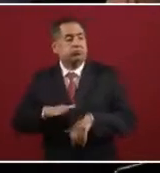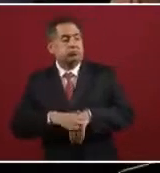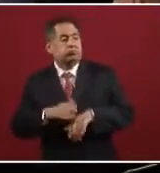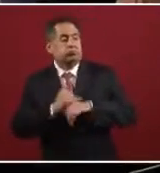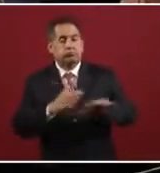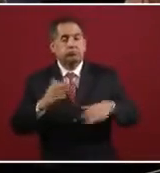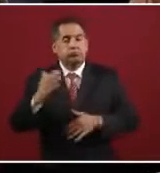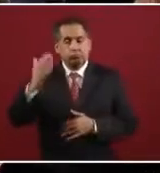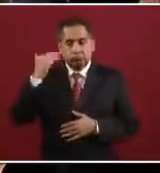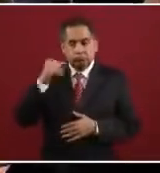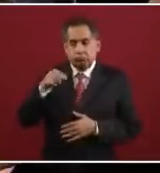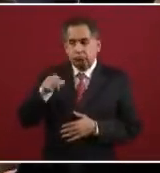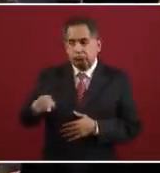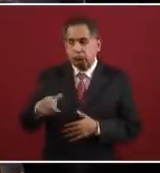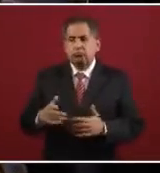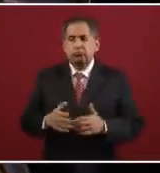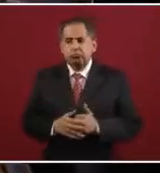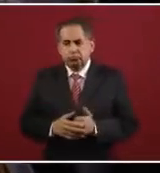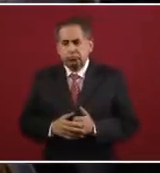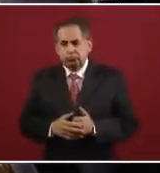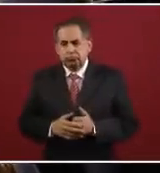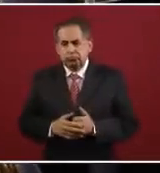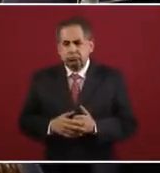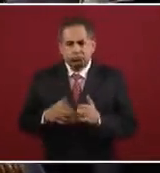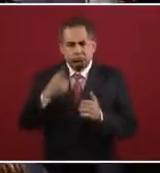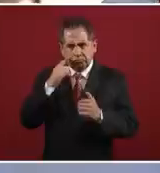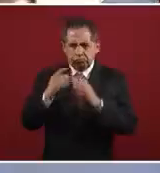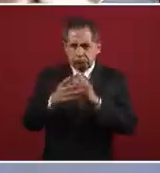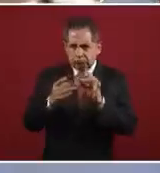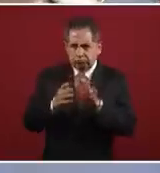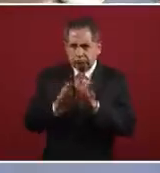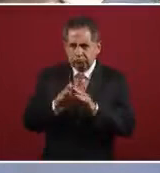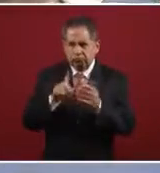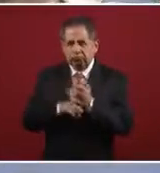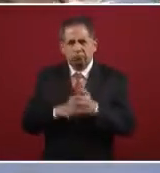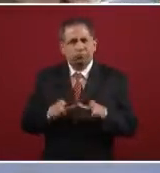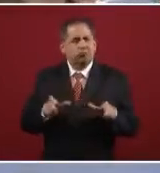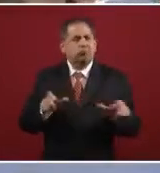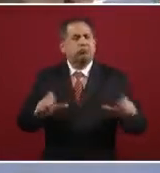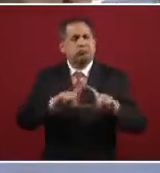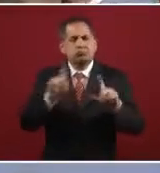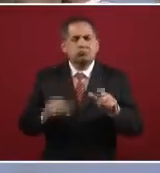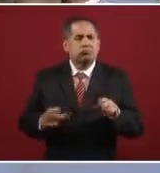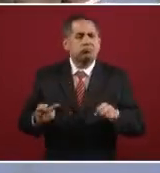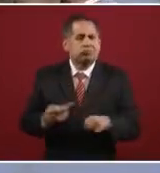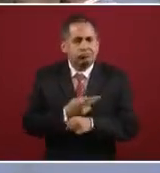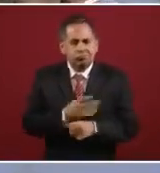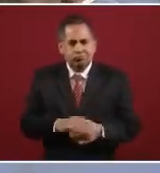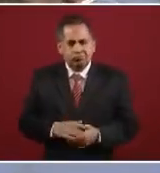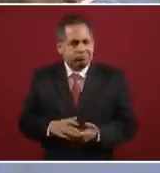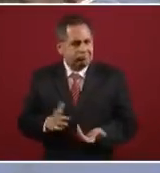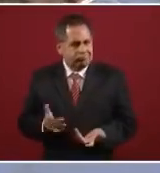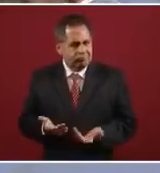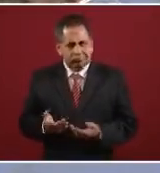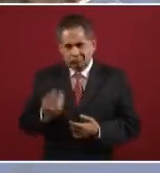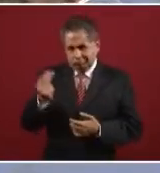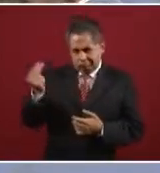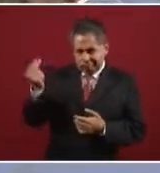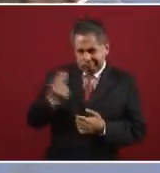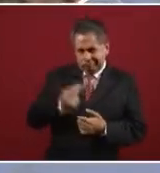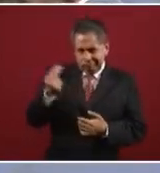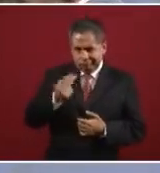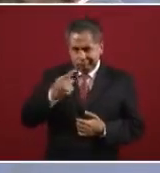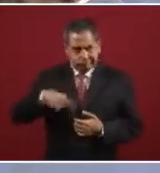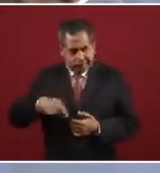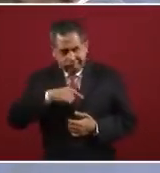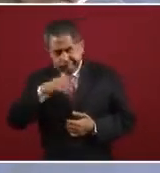hacer convenio de colaboración para que funcionara la Guardia. ¿Es así? ¿Es necesario que haya estos